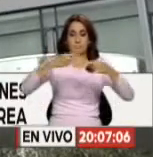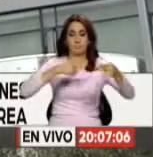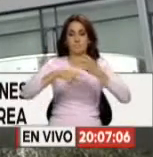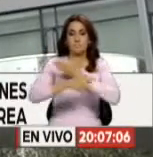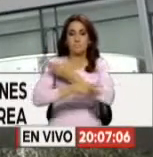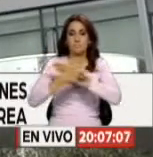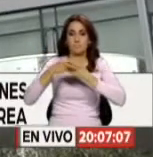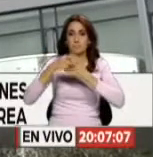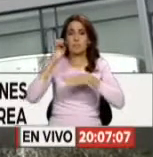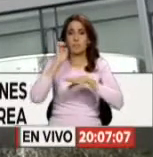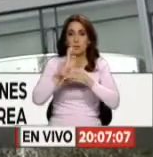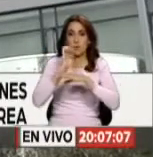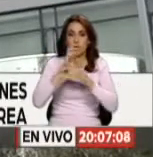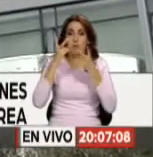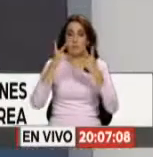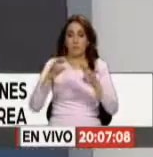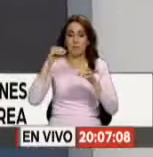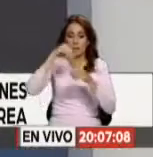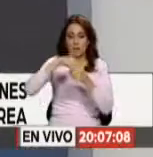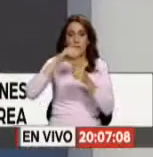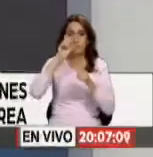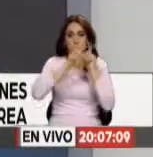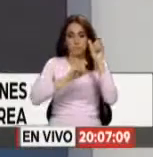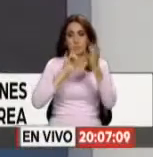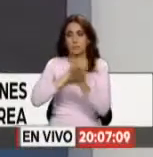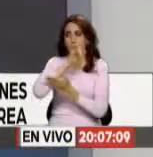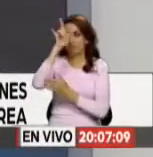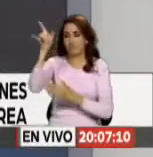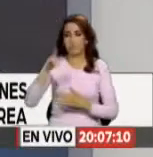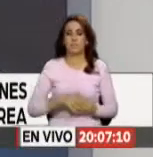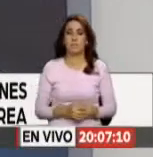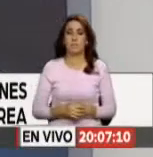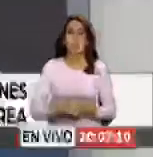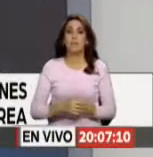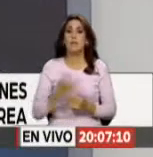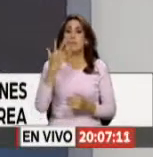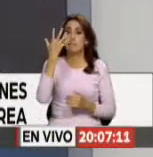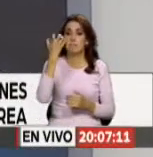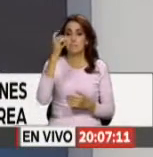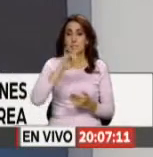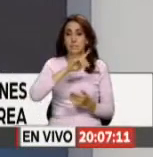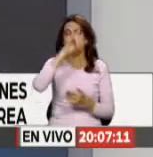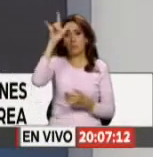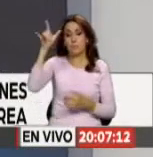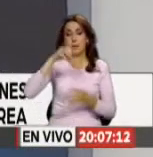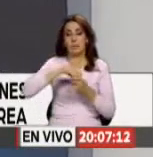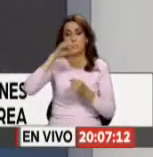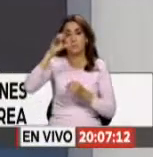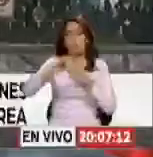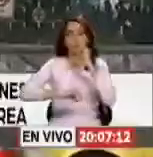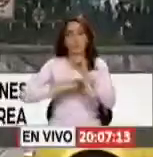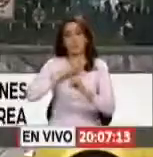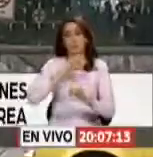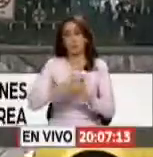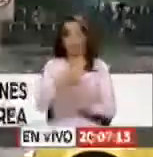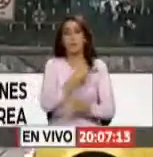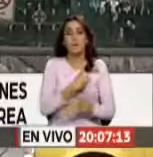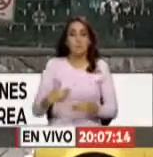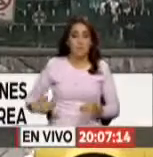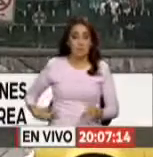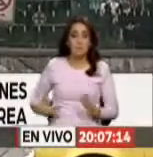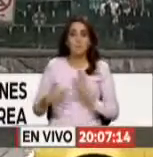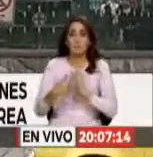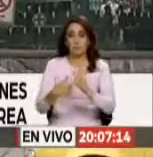la investigación, la Contraloría General del Estado señaló además que en 15 vuelos internacionales presidenciales existió un